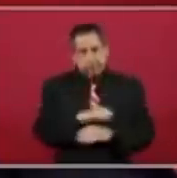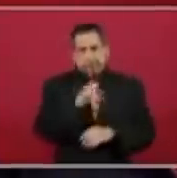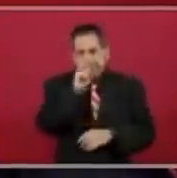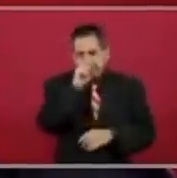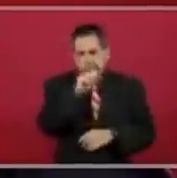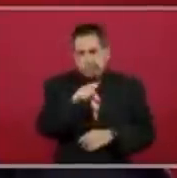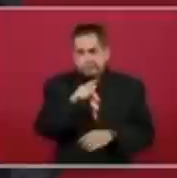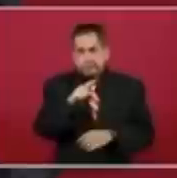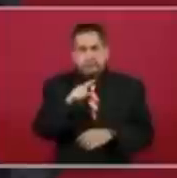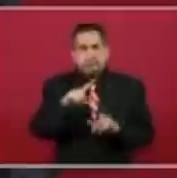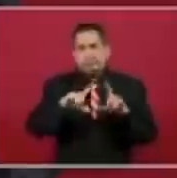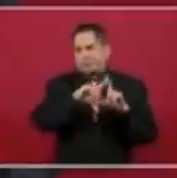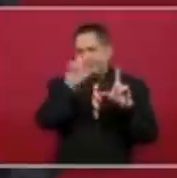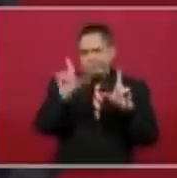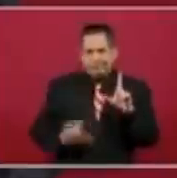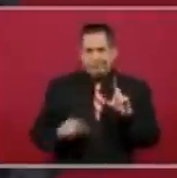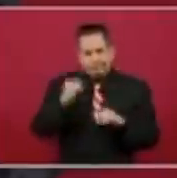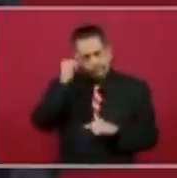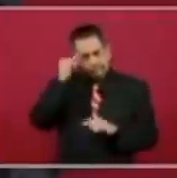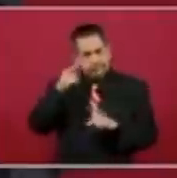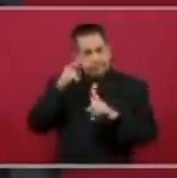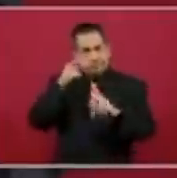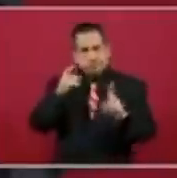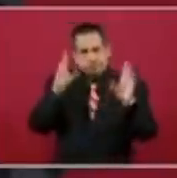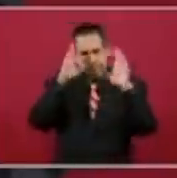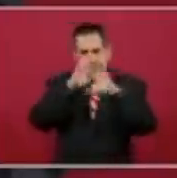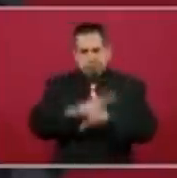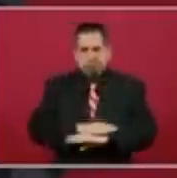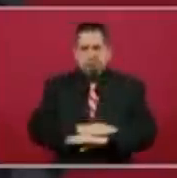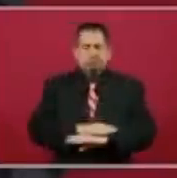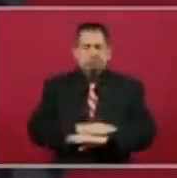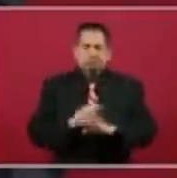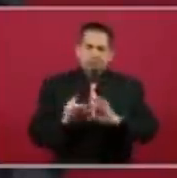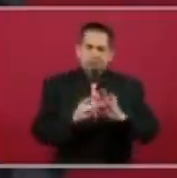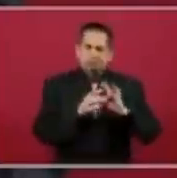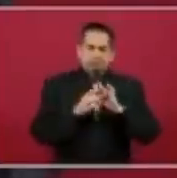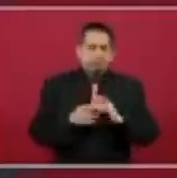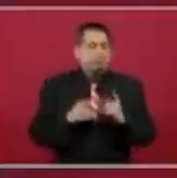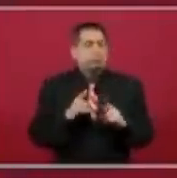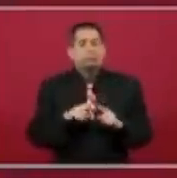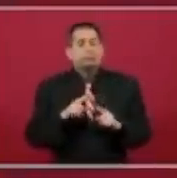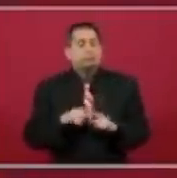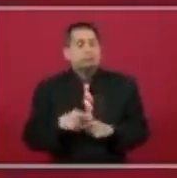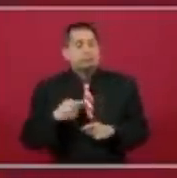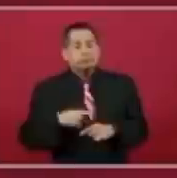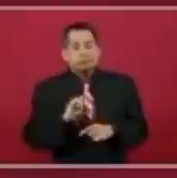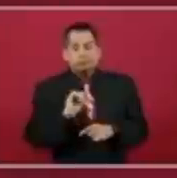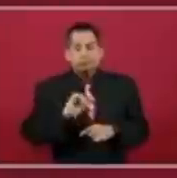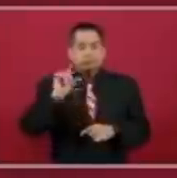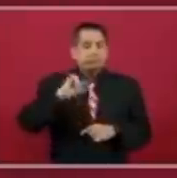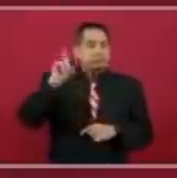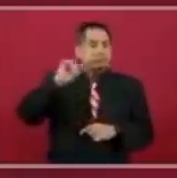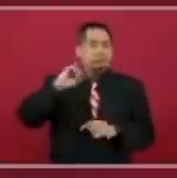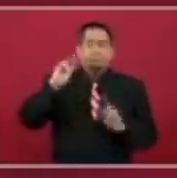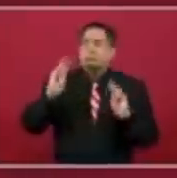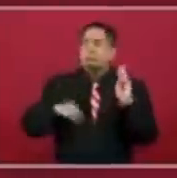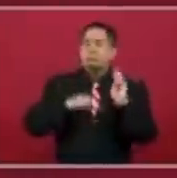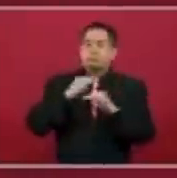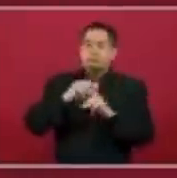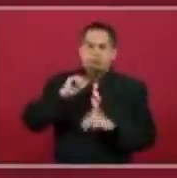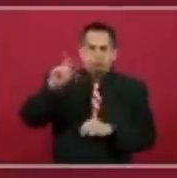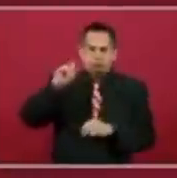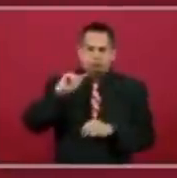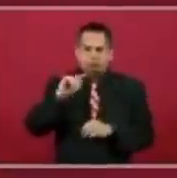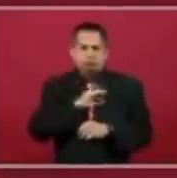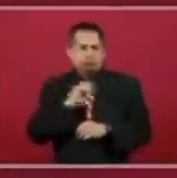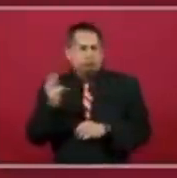de la reconciliación nacional. O sea, que especialistas del mundo